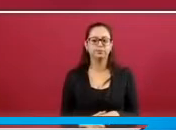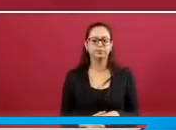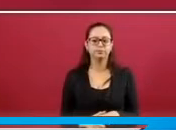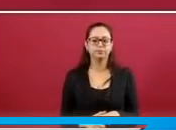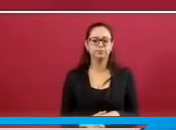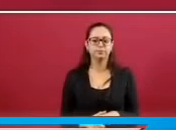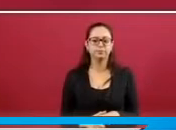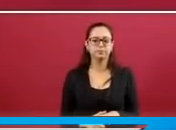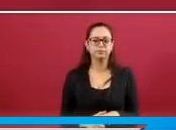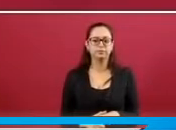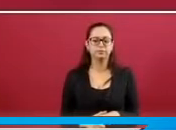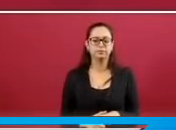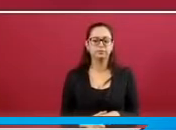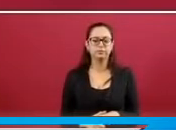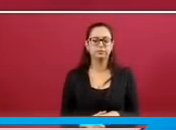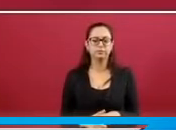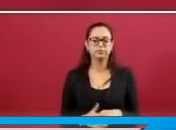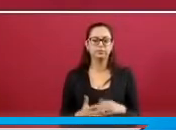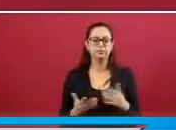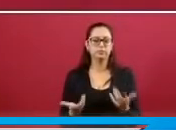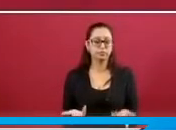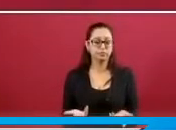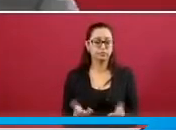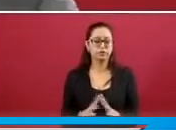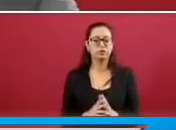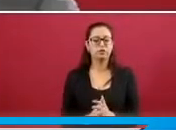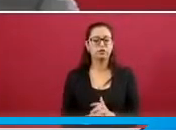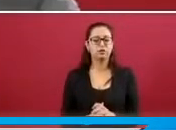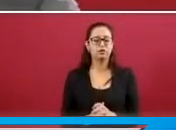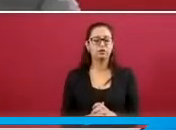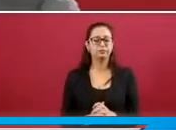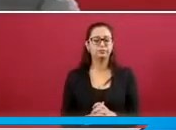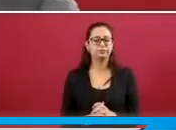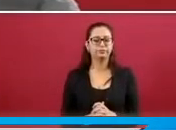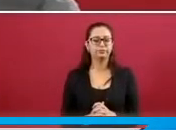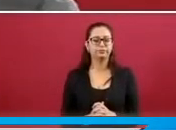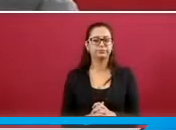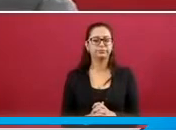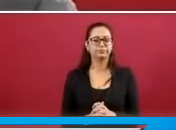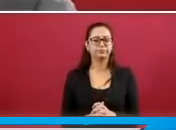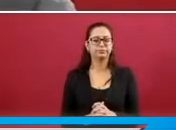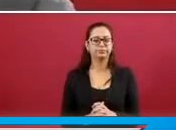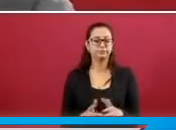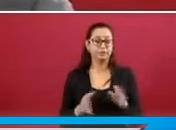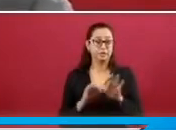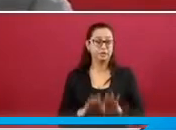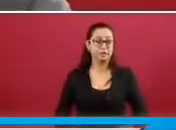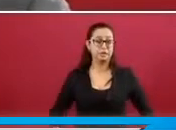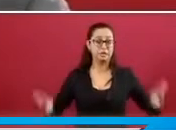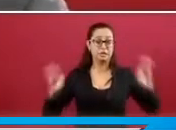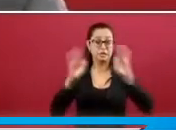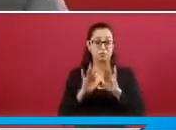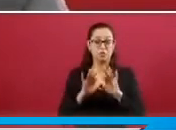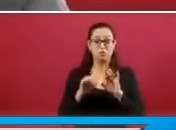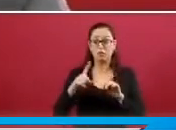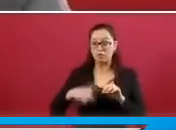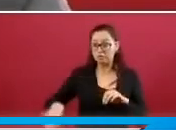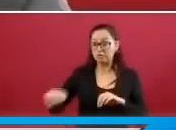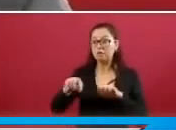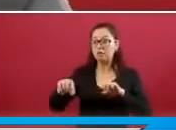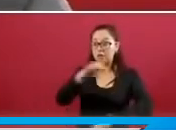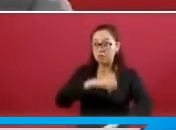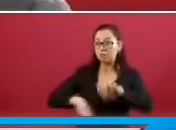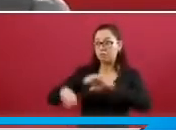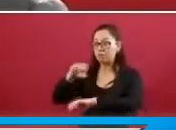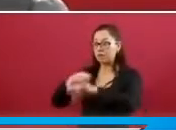forma, hay subsidios a empresas particulares. En todo lo que se ha mencionado han participado funcionarios que han incurrido en prácticas deshonestas, que al